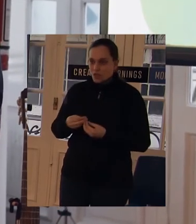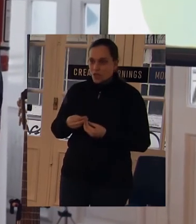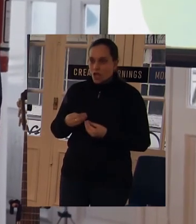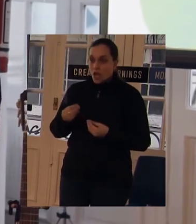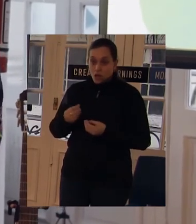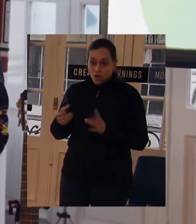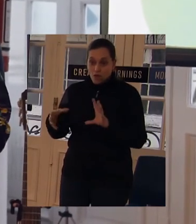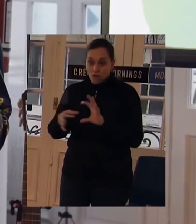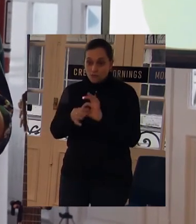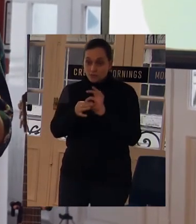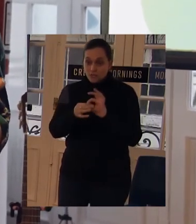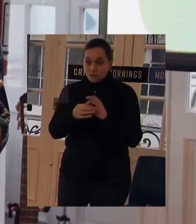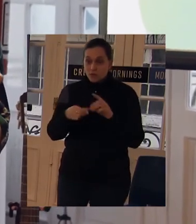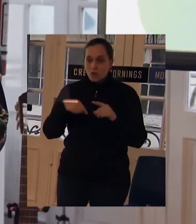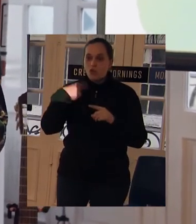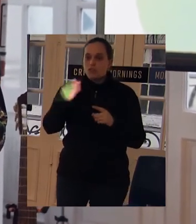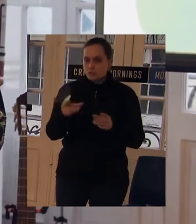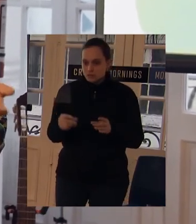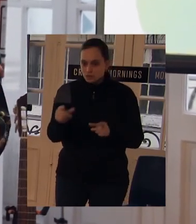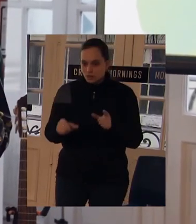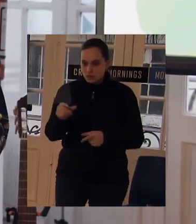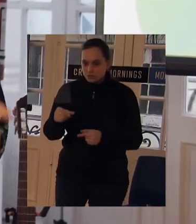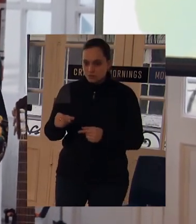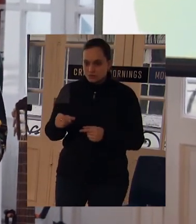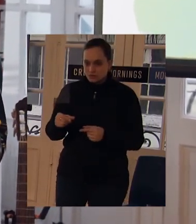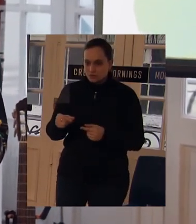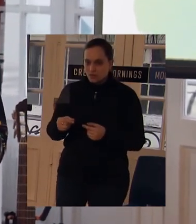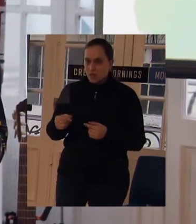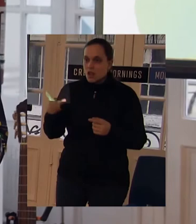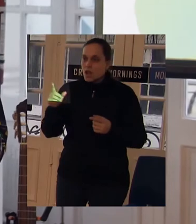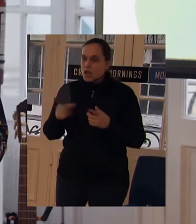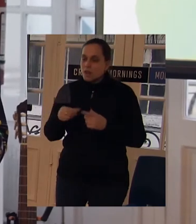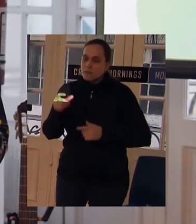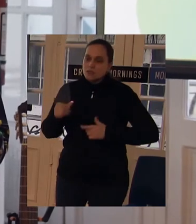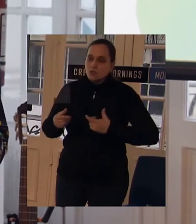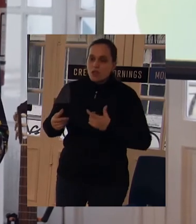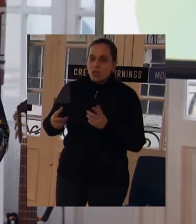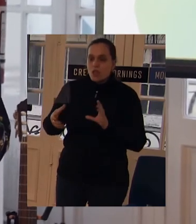con eso. Empiezas a conectar